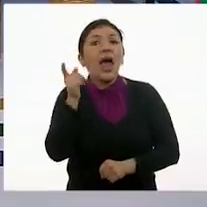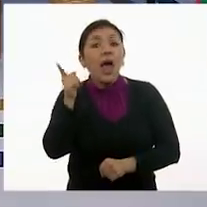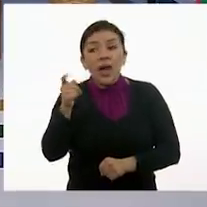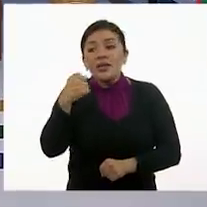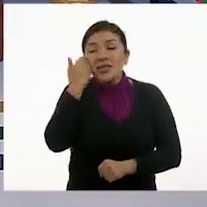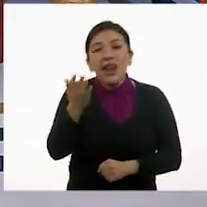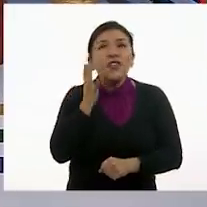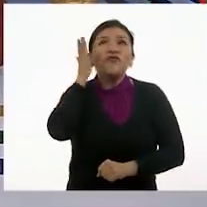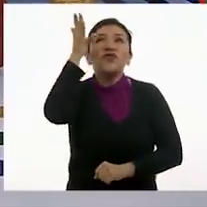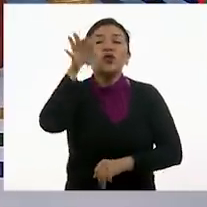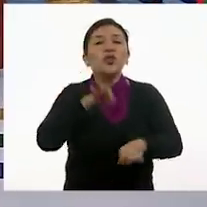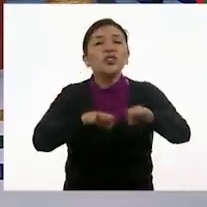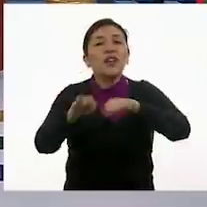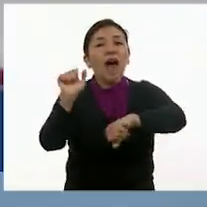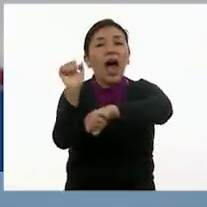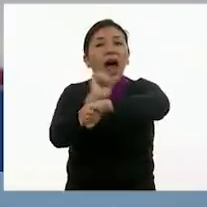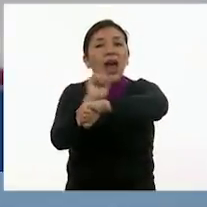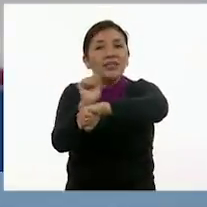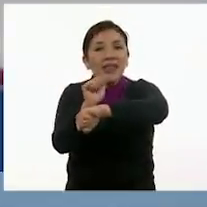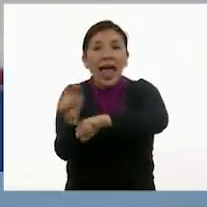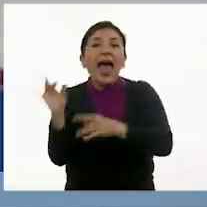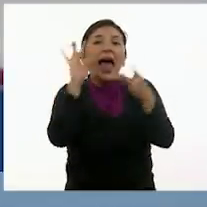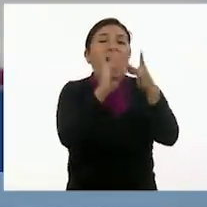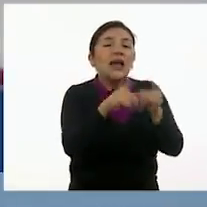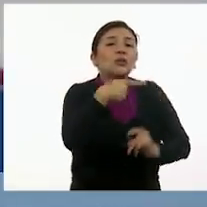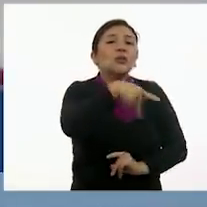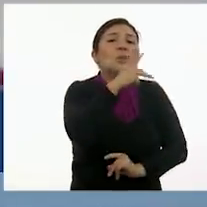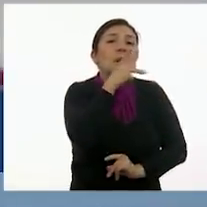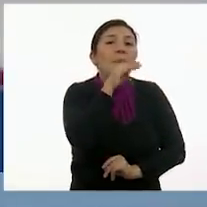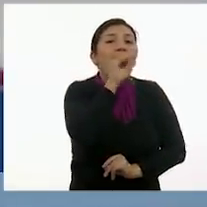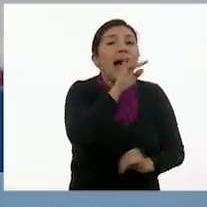actriz, maestra. Uh-huh. Y después se lo cuenta a su papá.